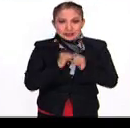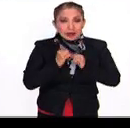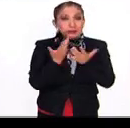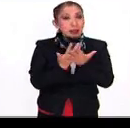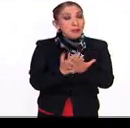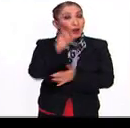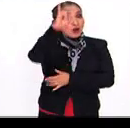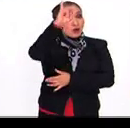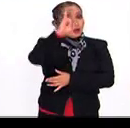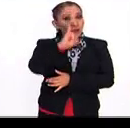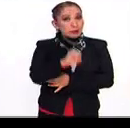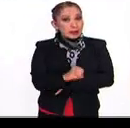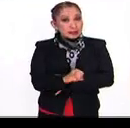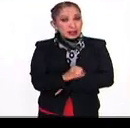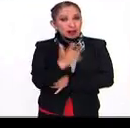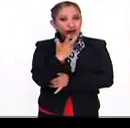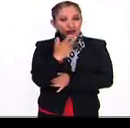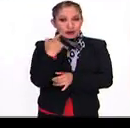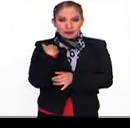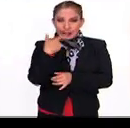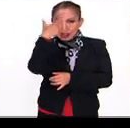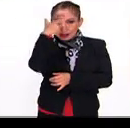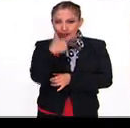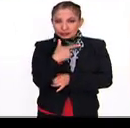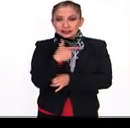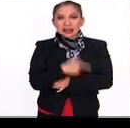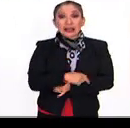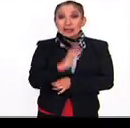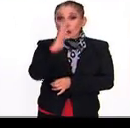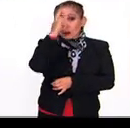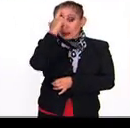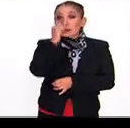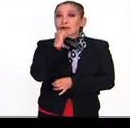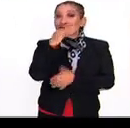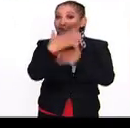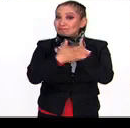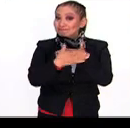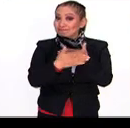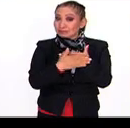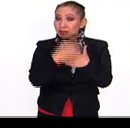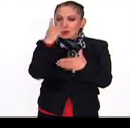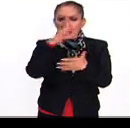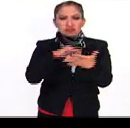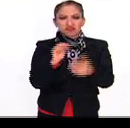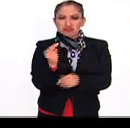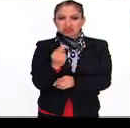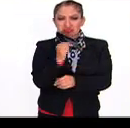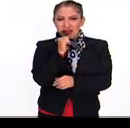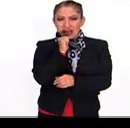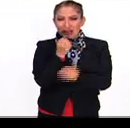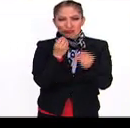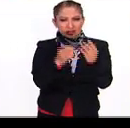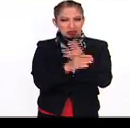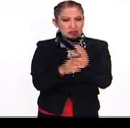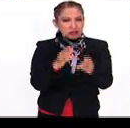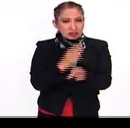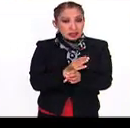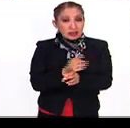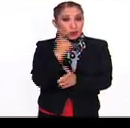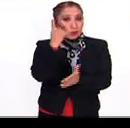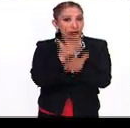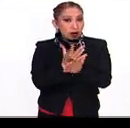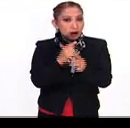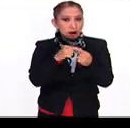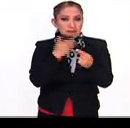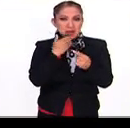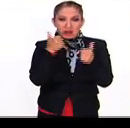y los esperamos todos los jueves a las 8 de la noche. Y recuerden también que para leer no se necesitan muchas cosas.